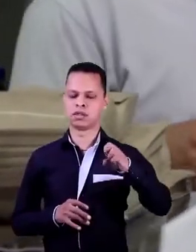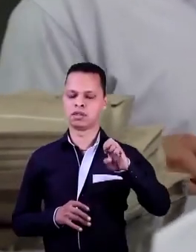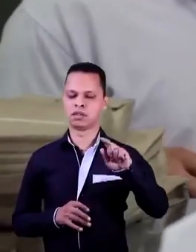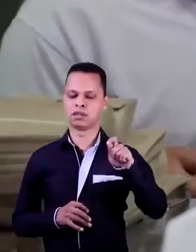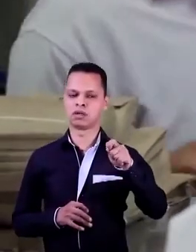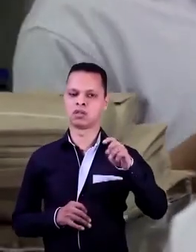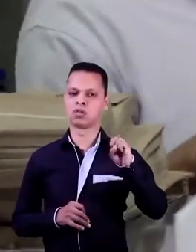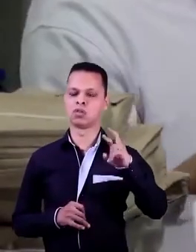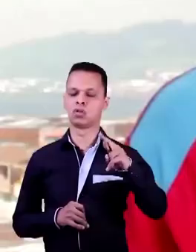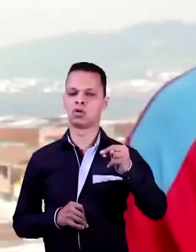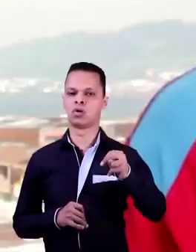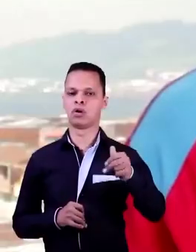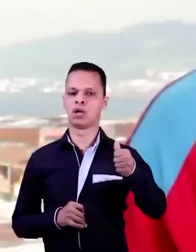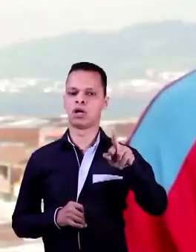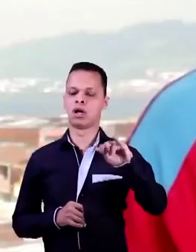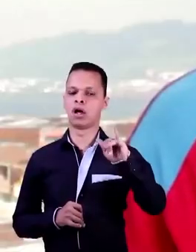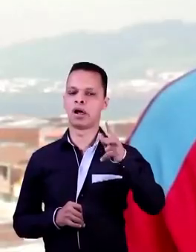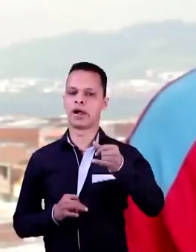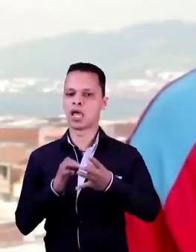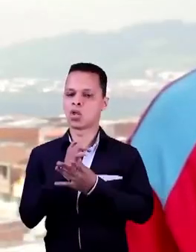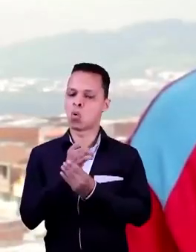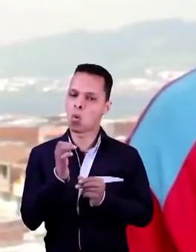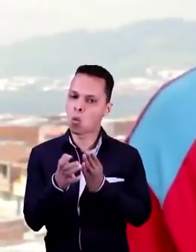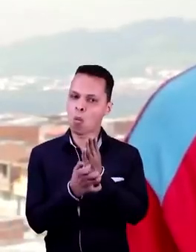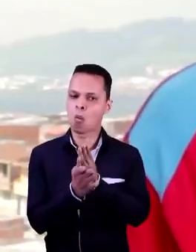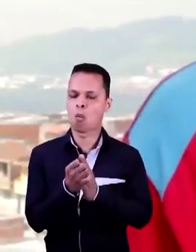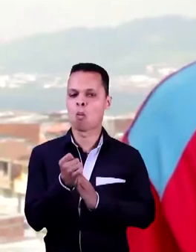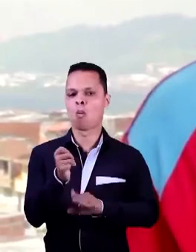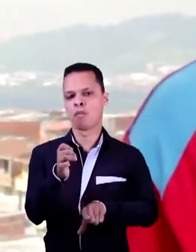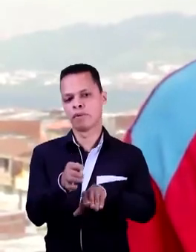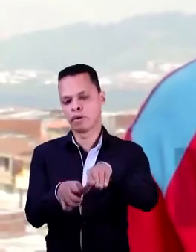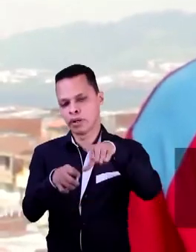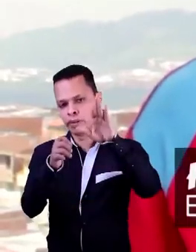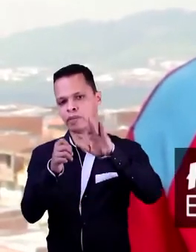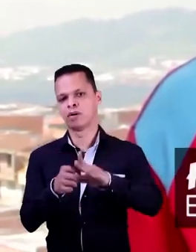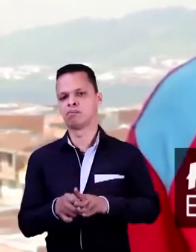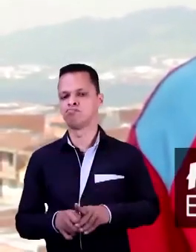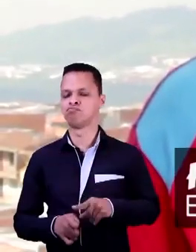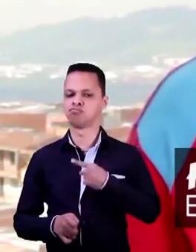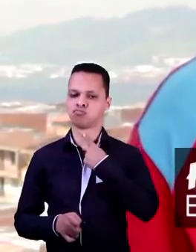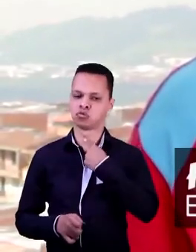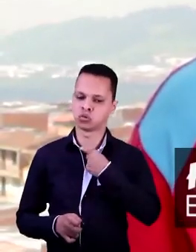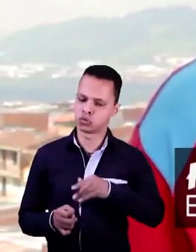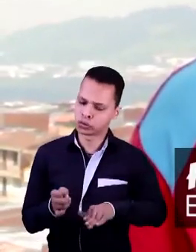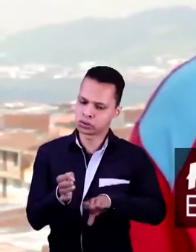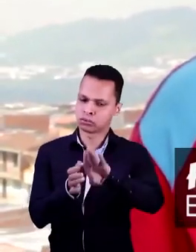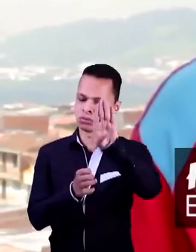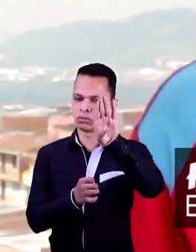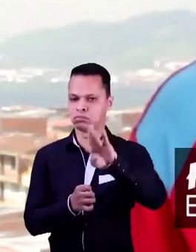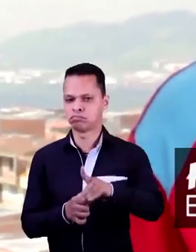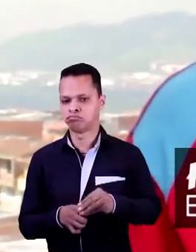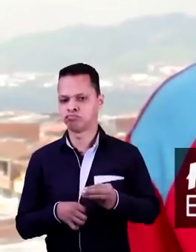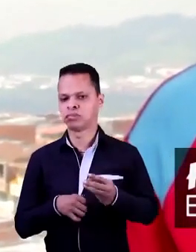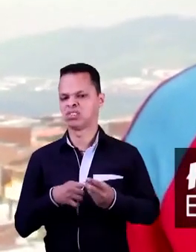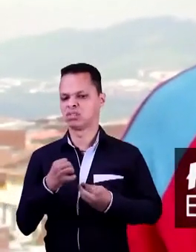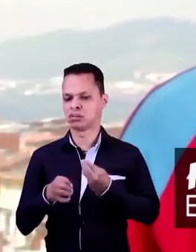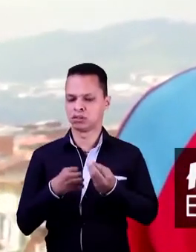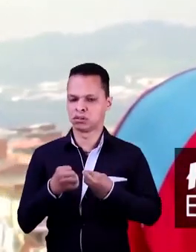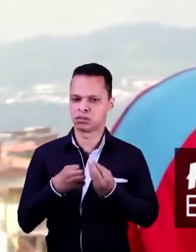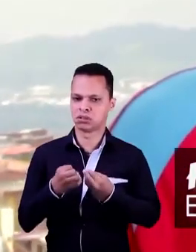Héctor Arias, una persona humilde, emprendedora, que quiere salir adelante. Me